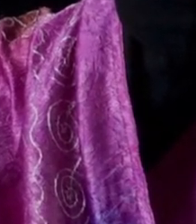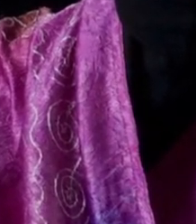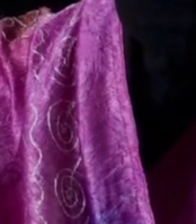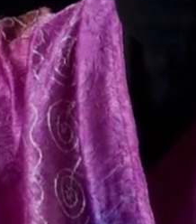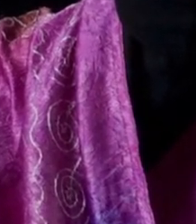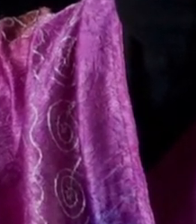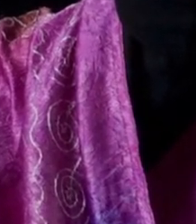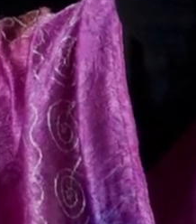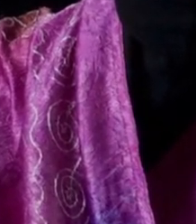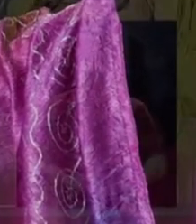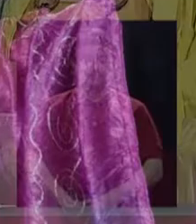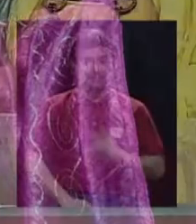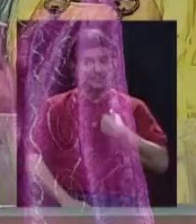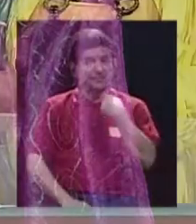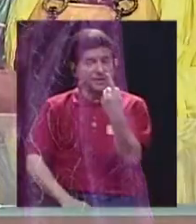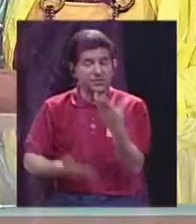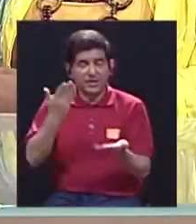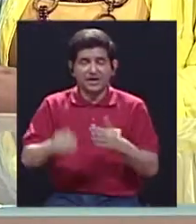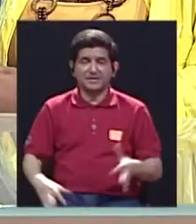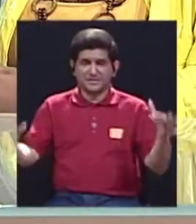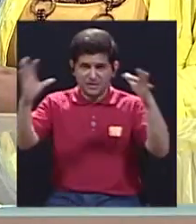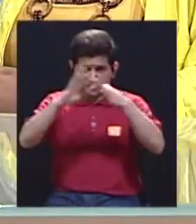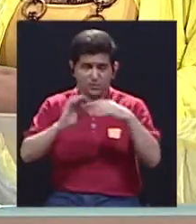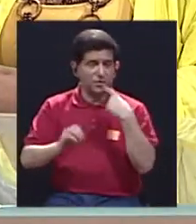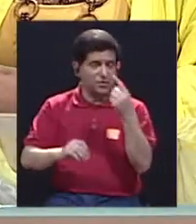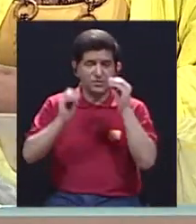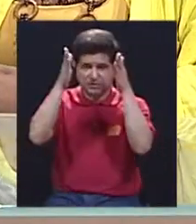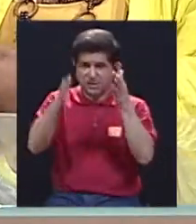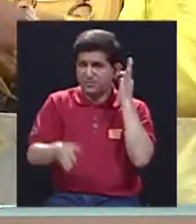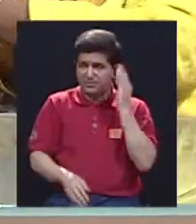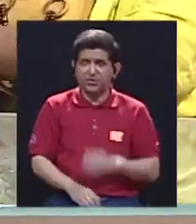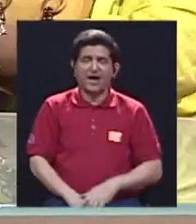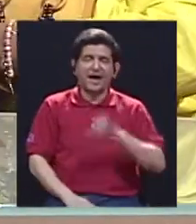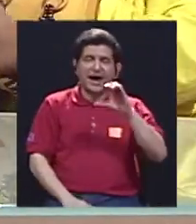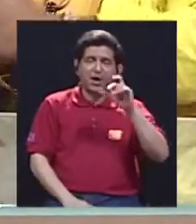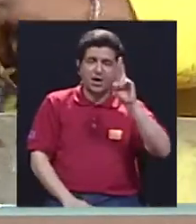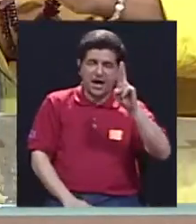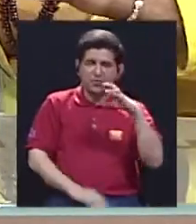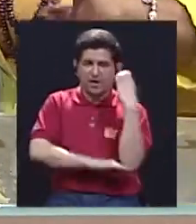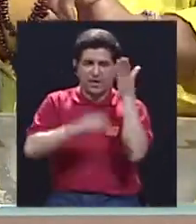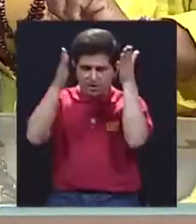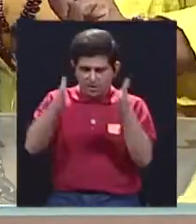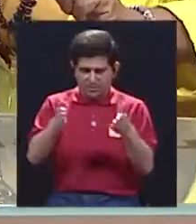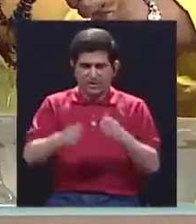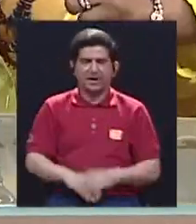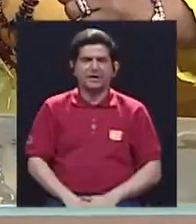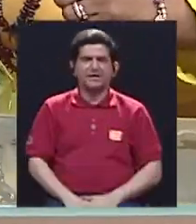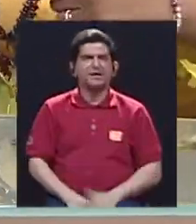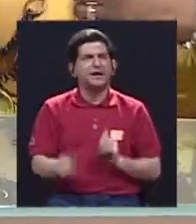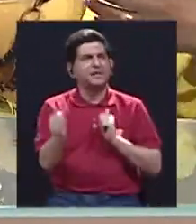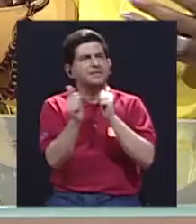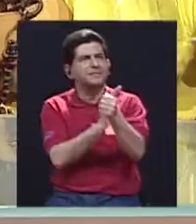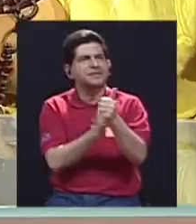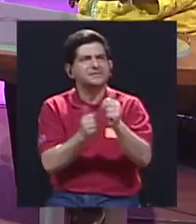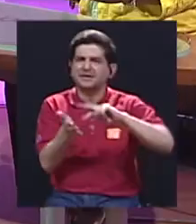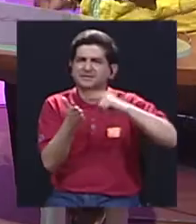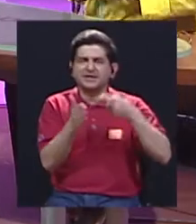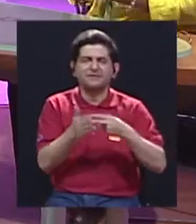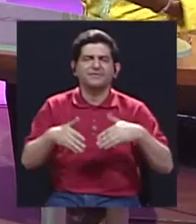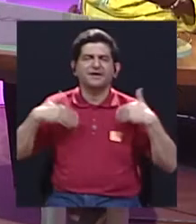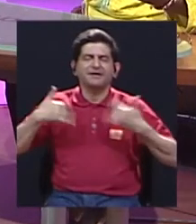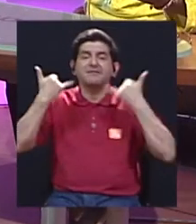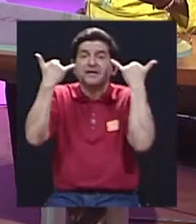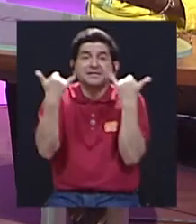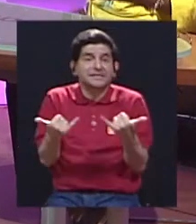vivir y yo diría alguien dándome de lo que está diciendo la maestra carolina rueda de colombia más que trascender es ser feliz en